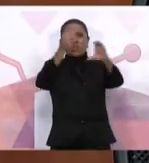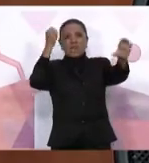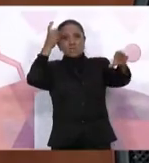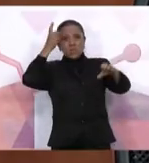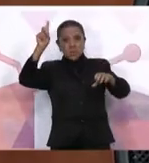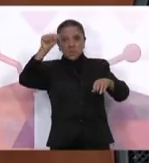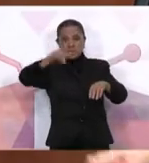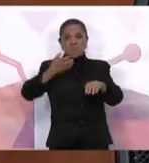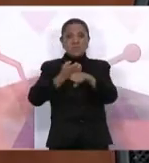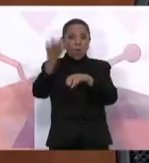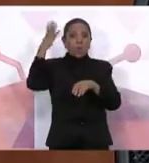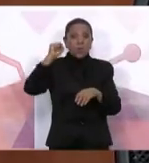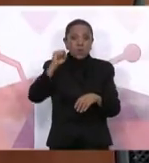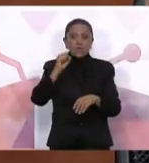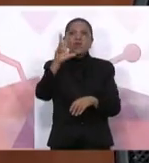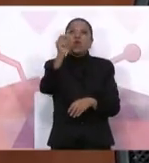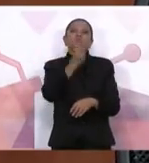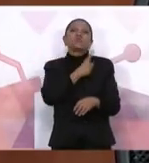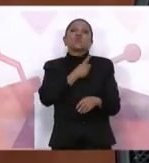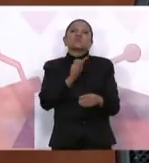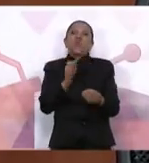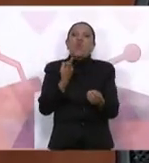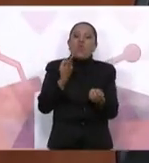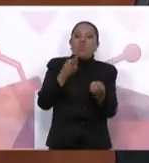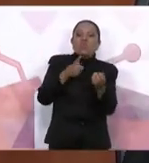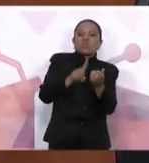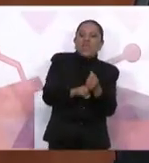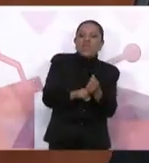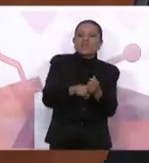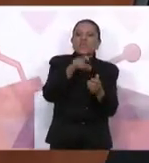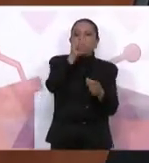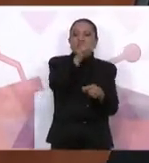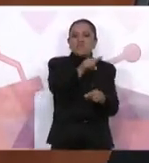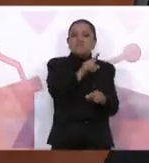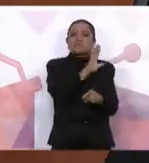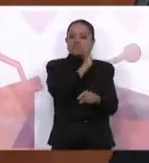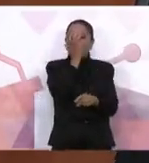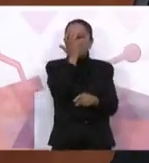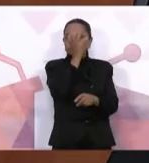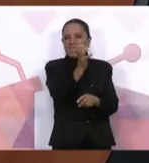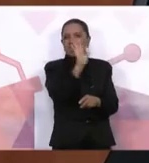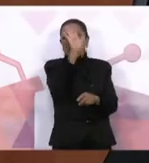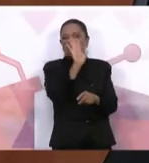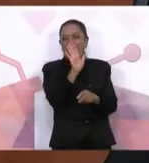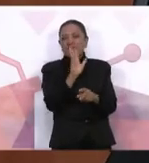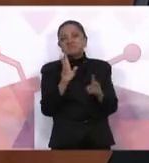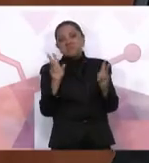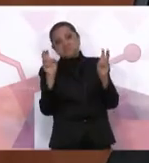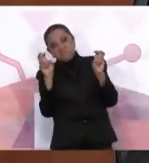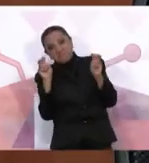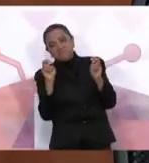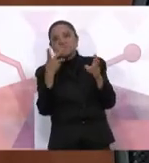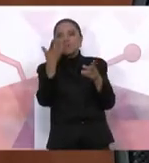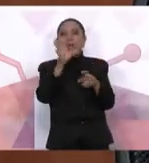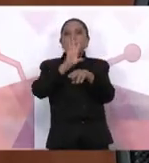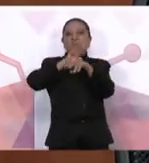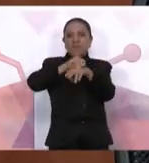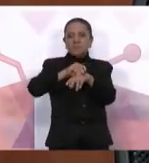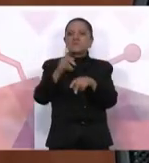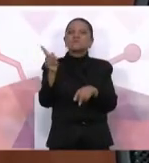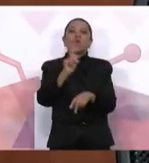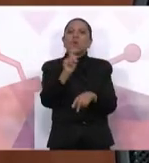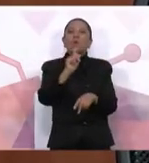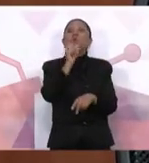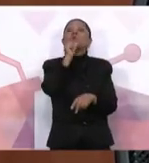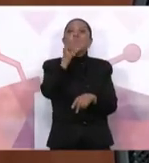quienes están dentro de la formalidad que le da la secretaria de movilidad de transporte sino también hay sectores